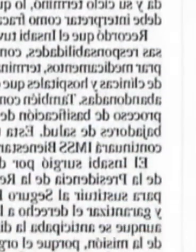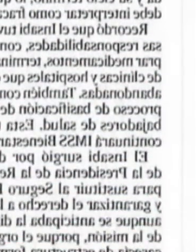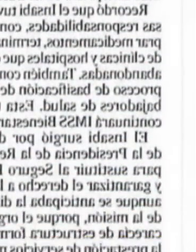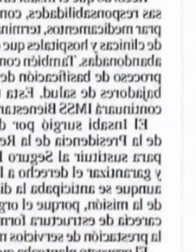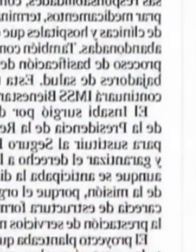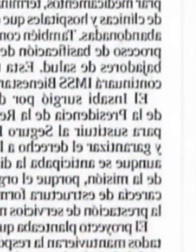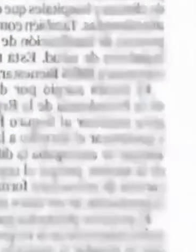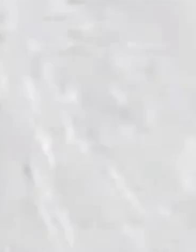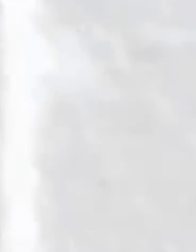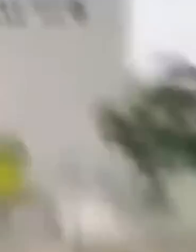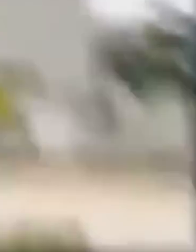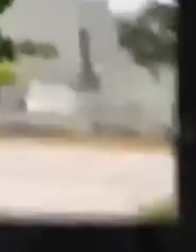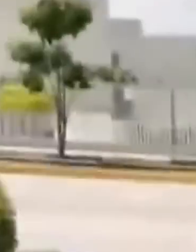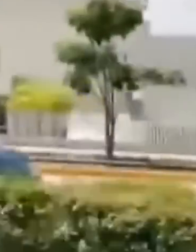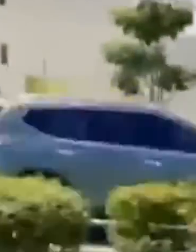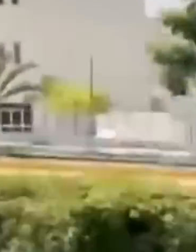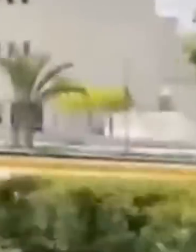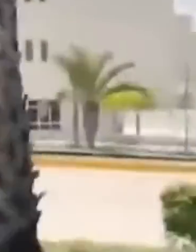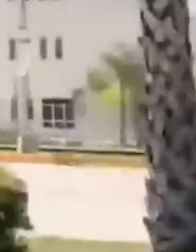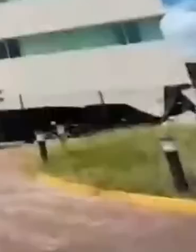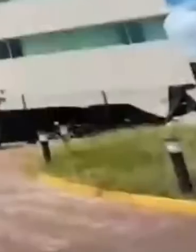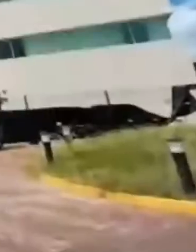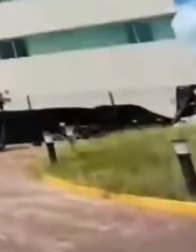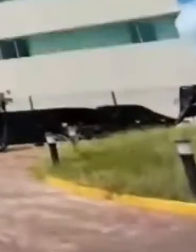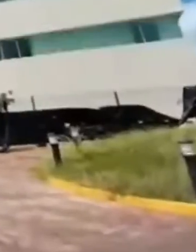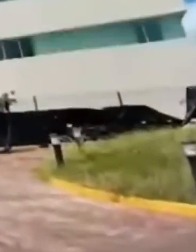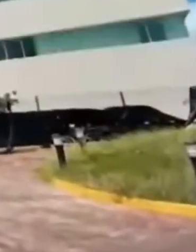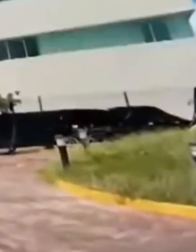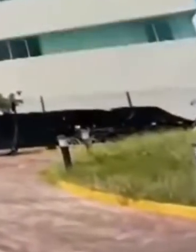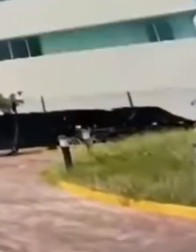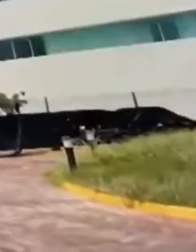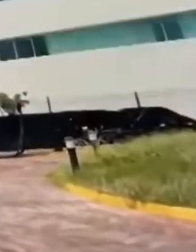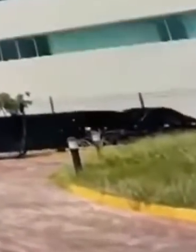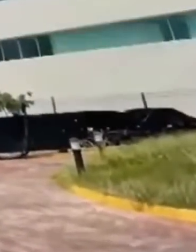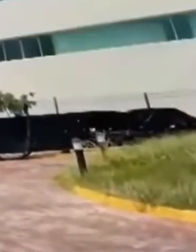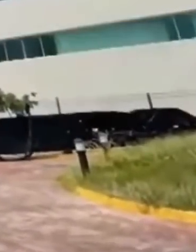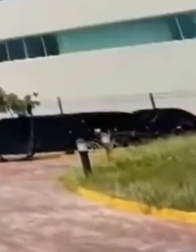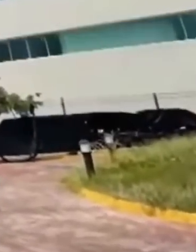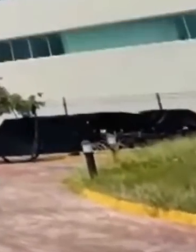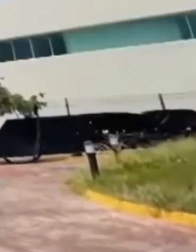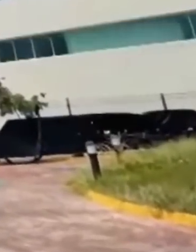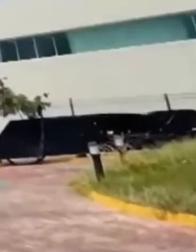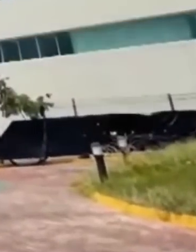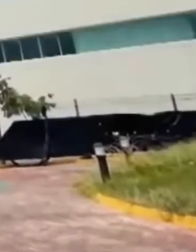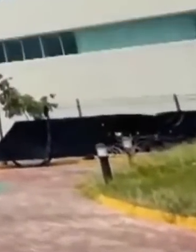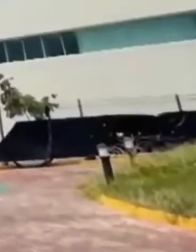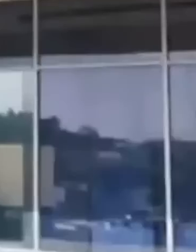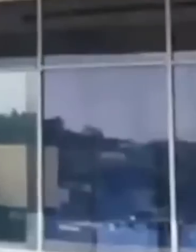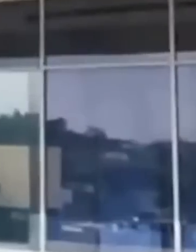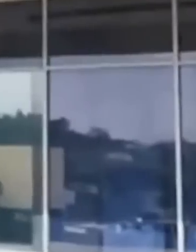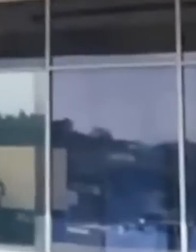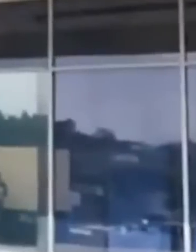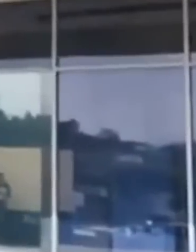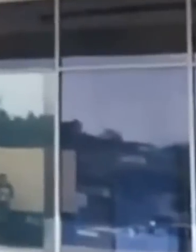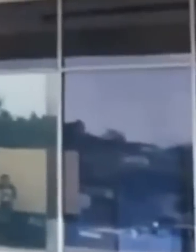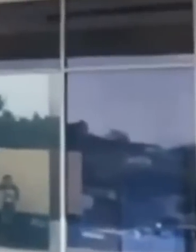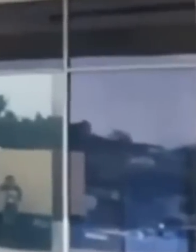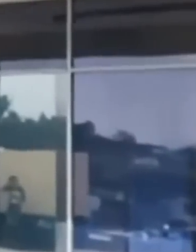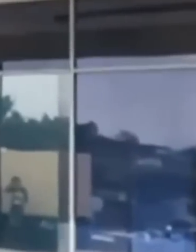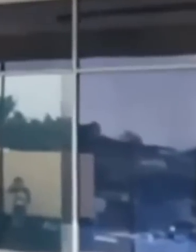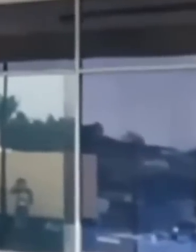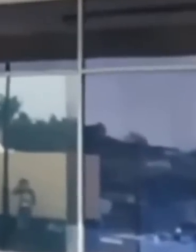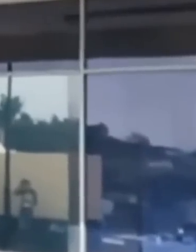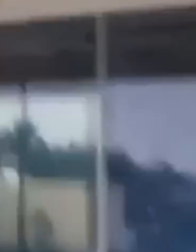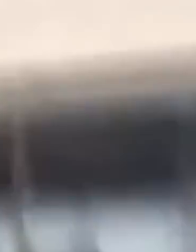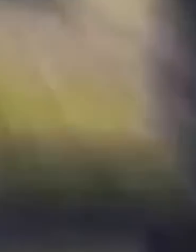de COVID-19, por lo cual se tomó la decisión de tomar como base el modelo de IMSS Bienestar y garantizar la permanencia